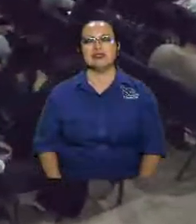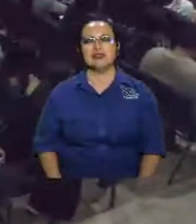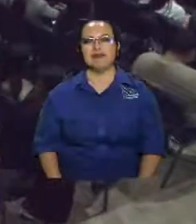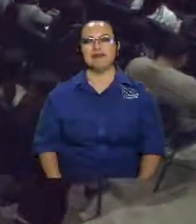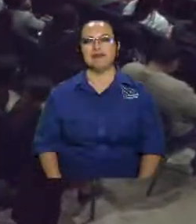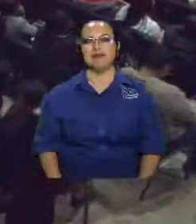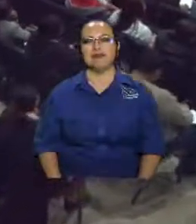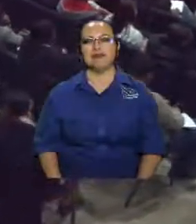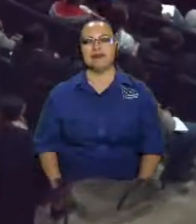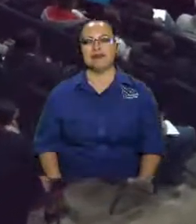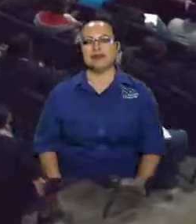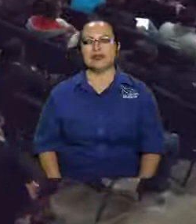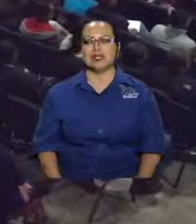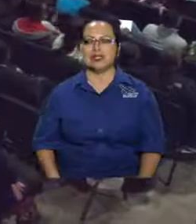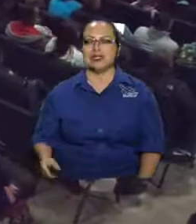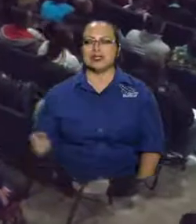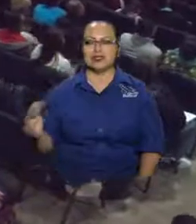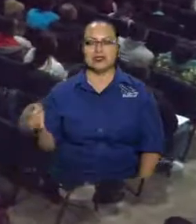Esto no es frívolo.